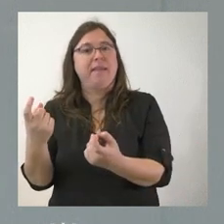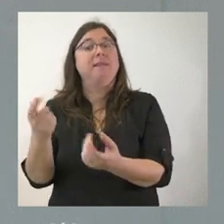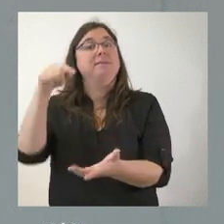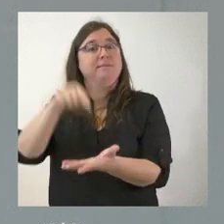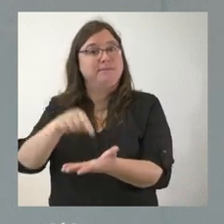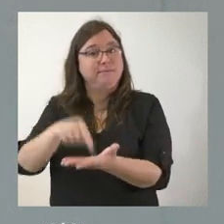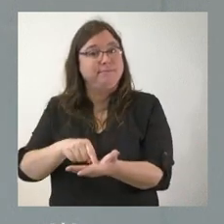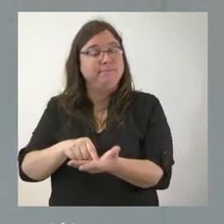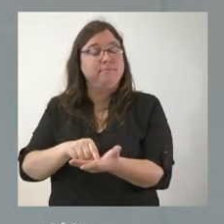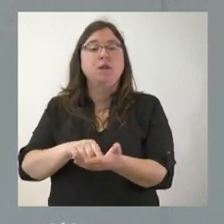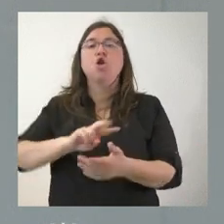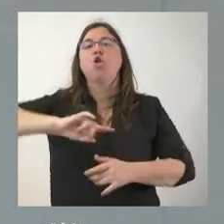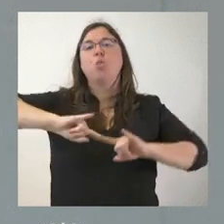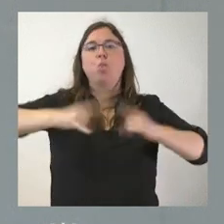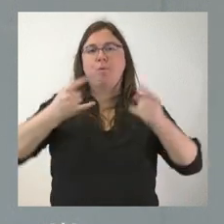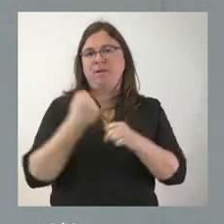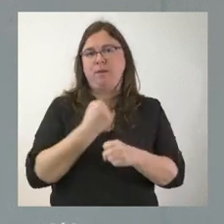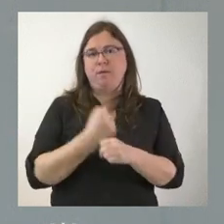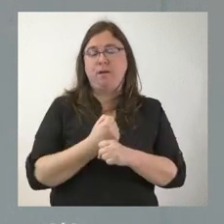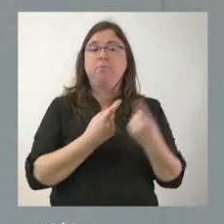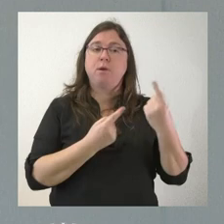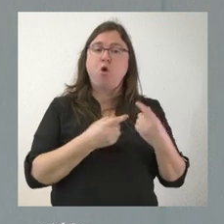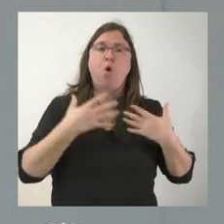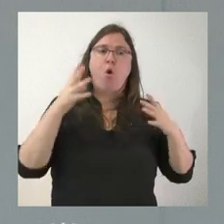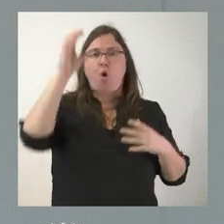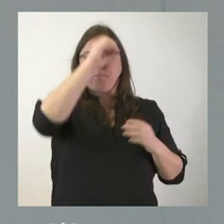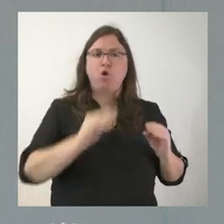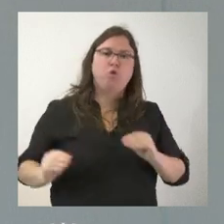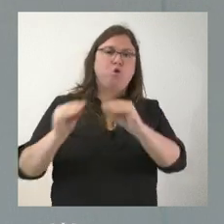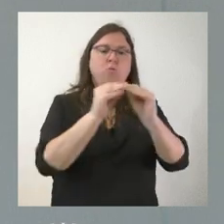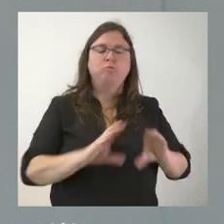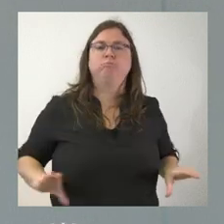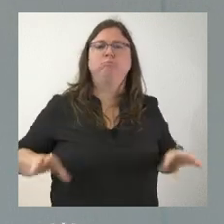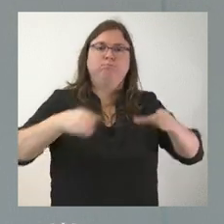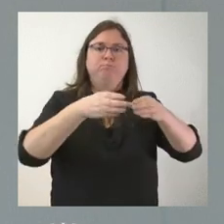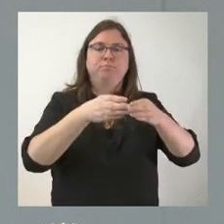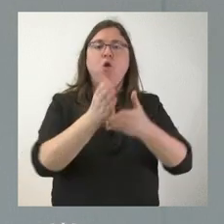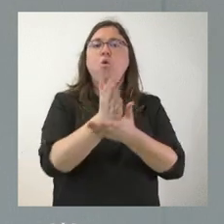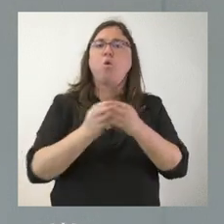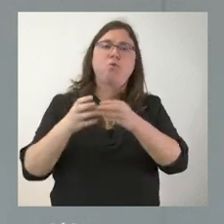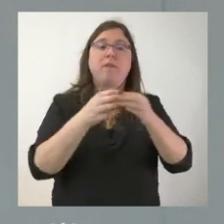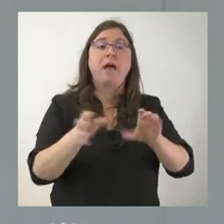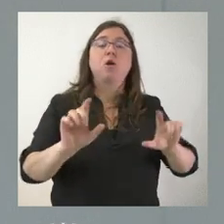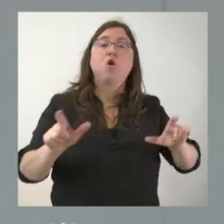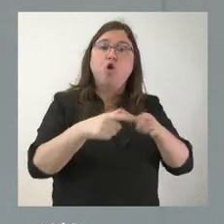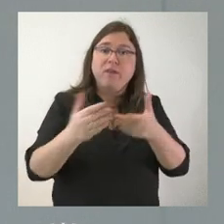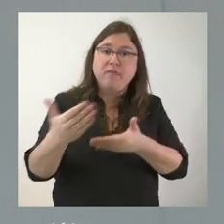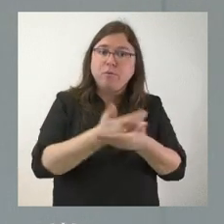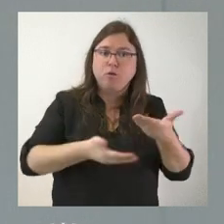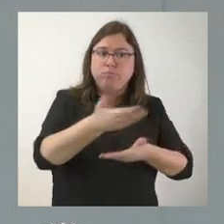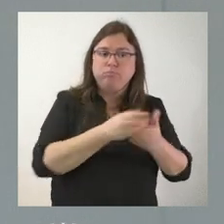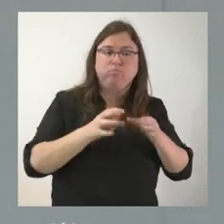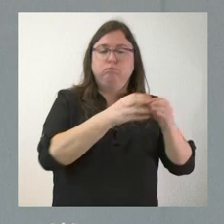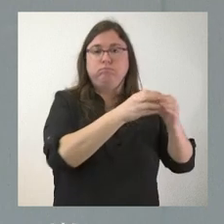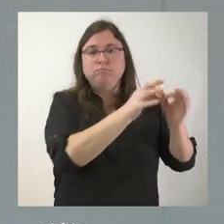de ahí pues tenemos una doble acción el tener una posición común de comunidad Autónoma con todos los colectivos que tienen algo que aportar y unir